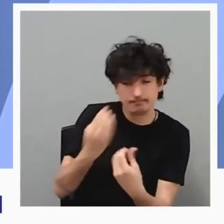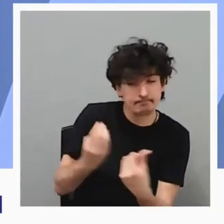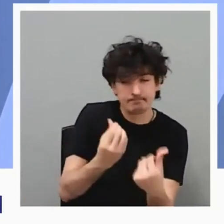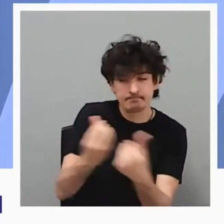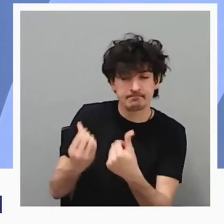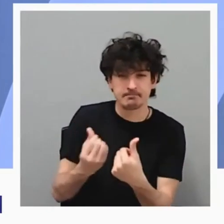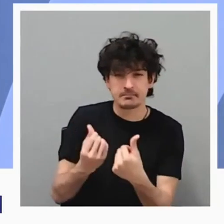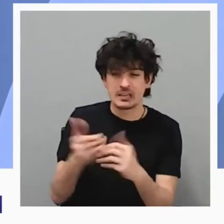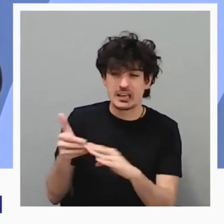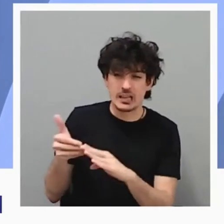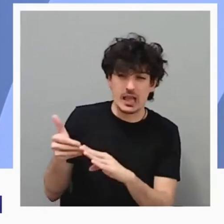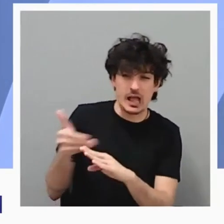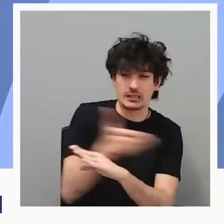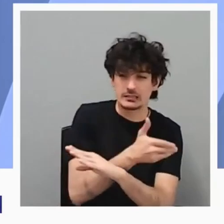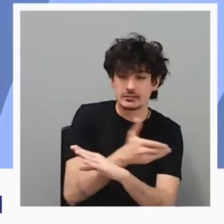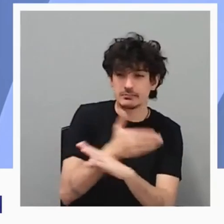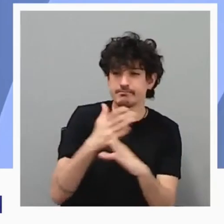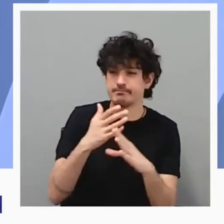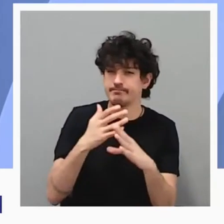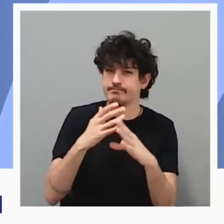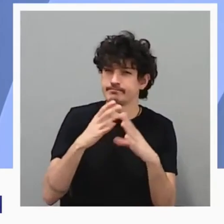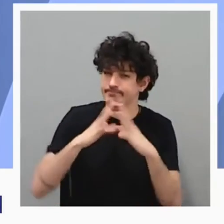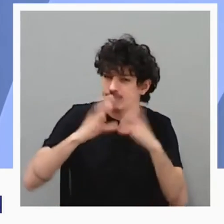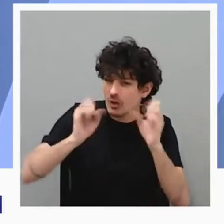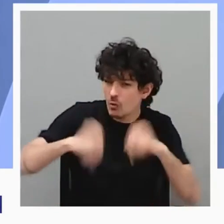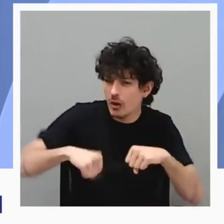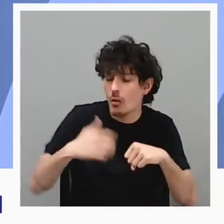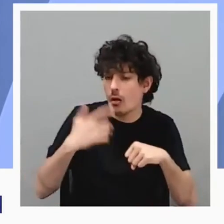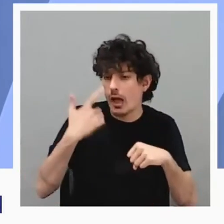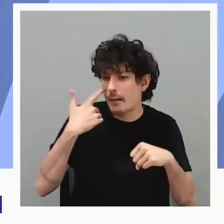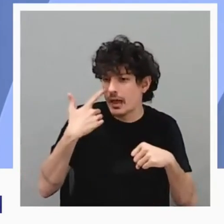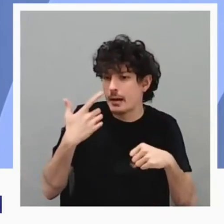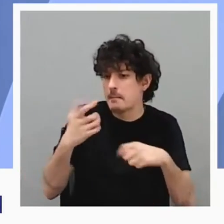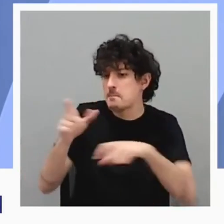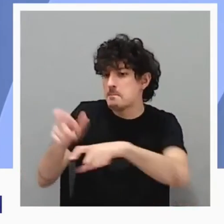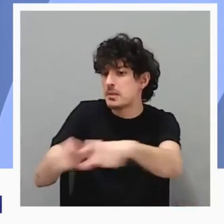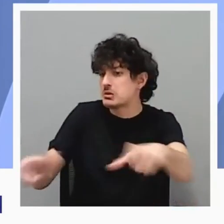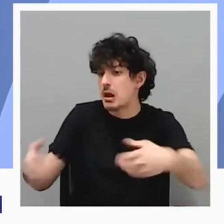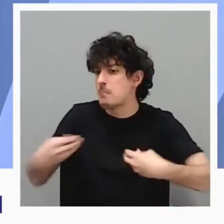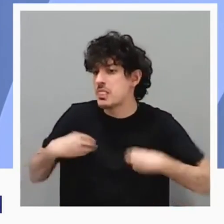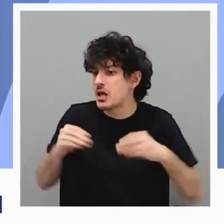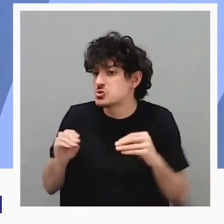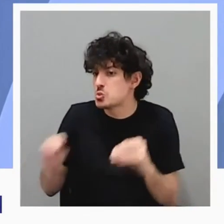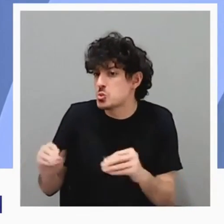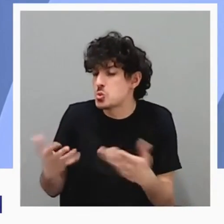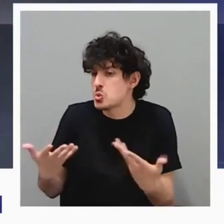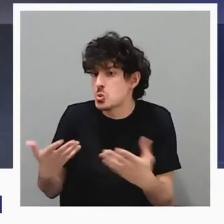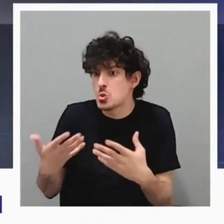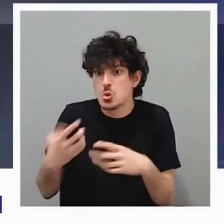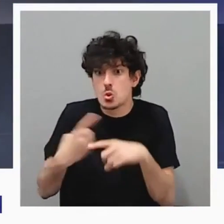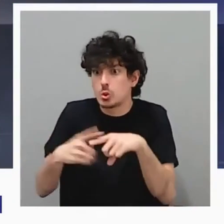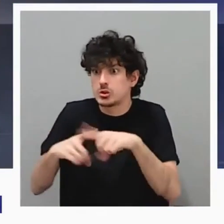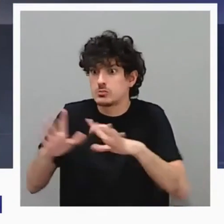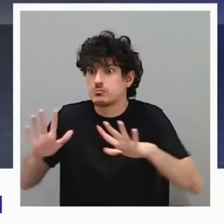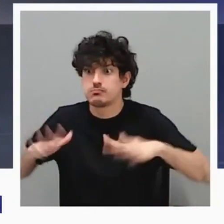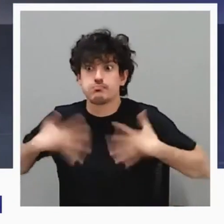que en la vida corriente de la gente puede ser imprevisto, ¿no? Marcos, la pandemia y la innovación